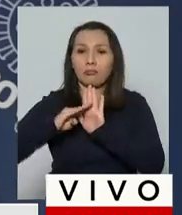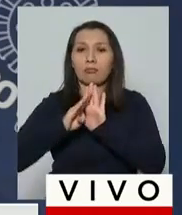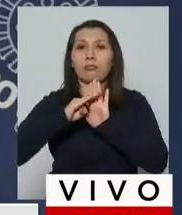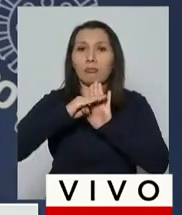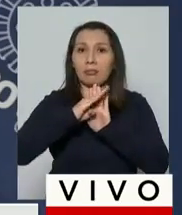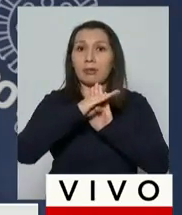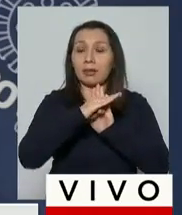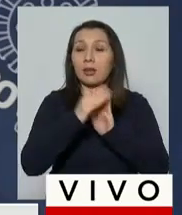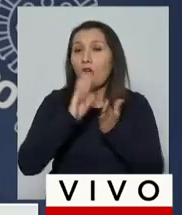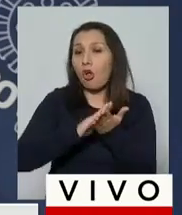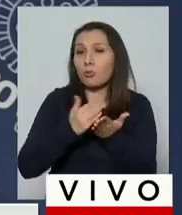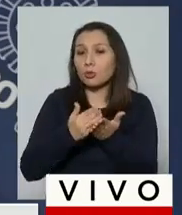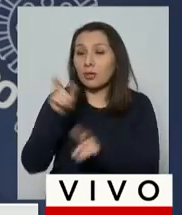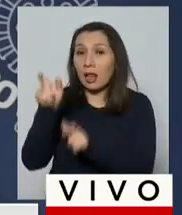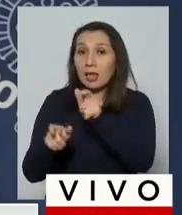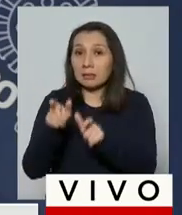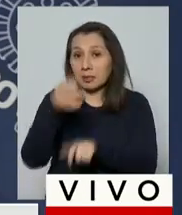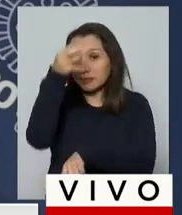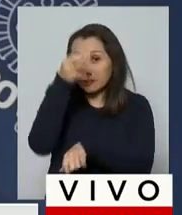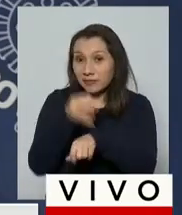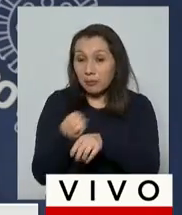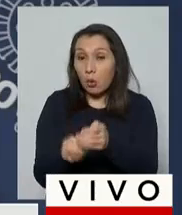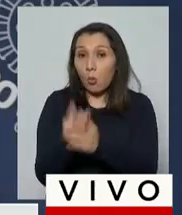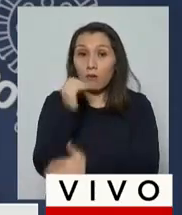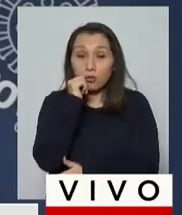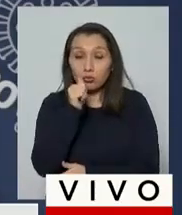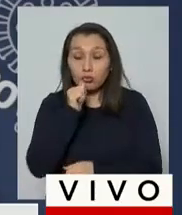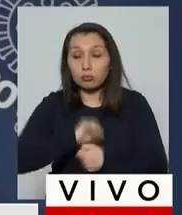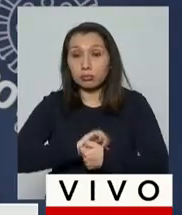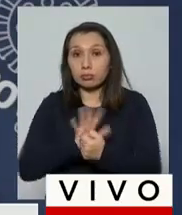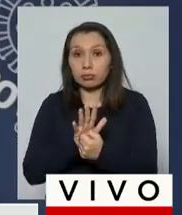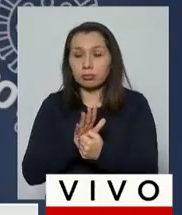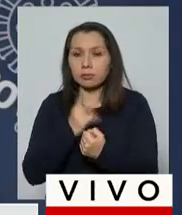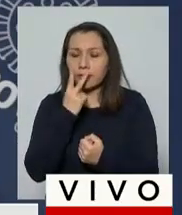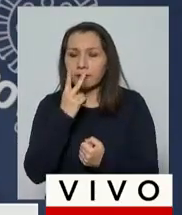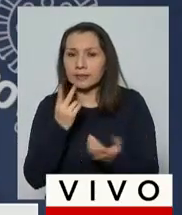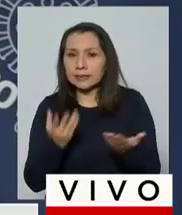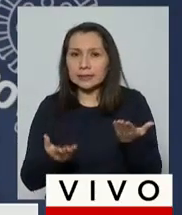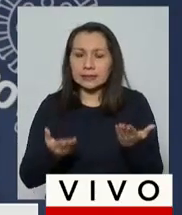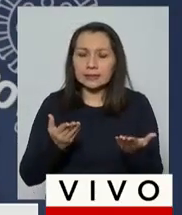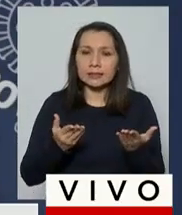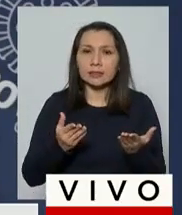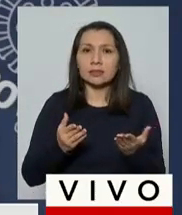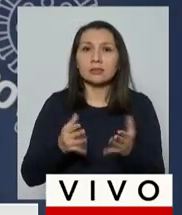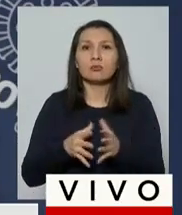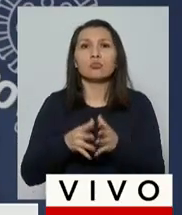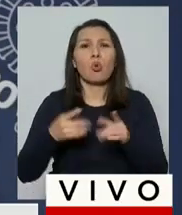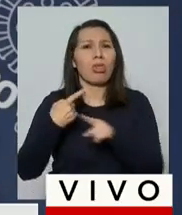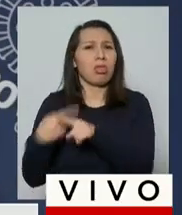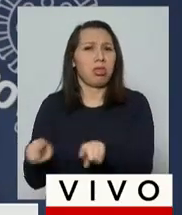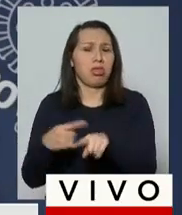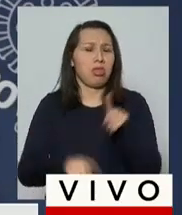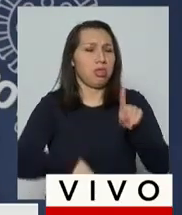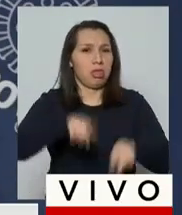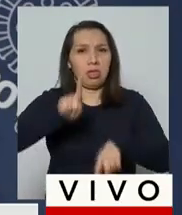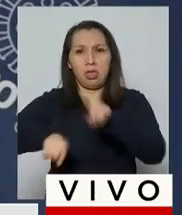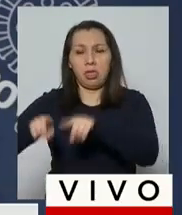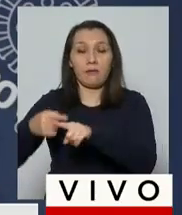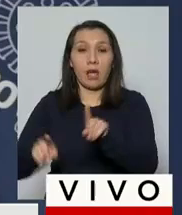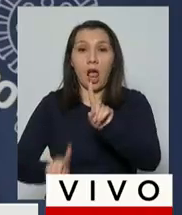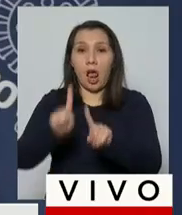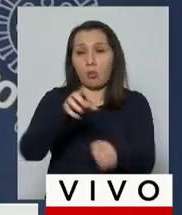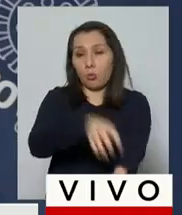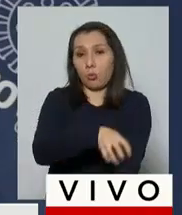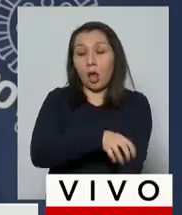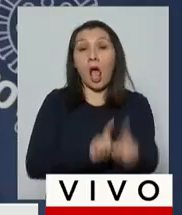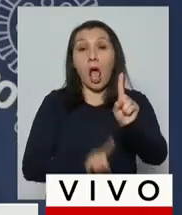evolución de casos nuevos en Chile tiene un comportamiento muy heterogéneo. En algunas